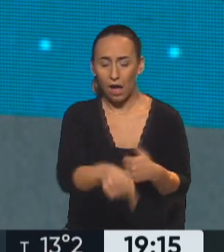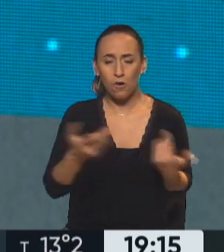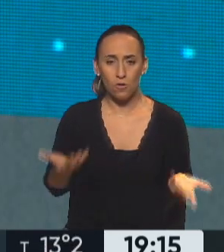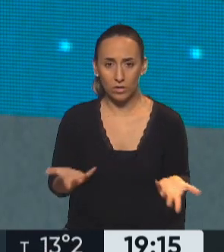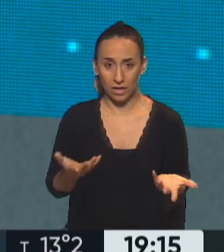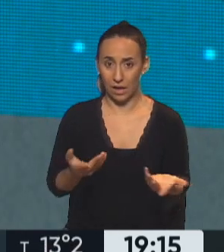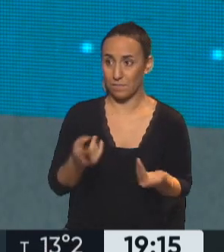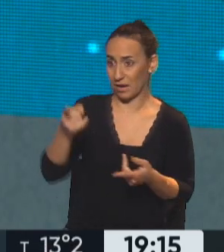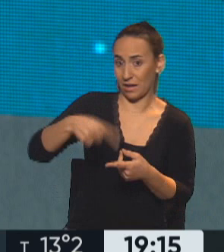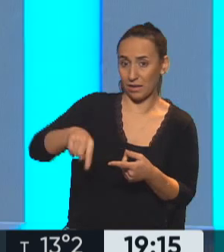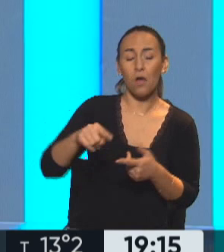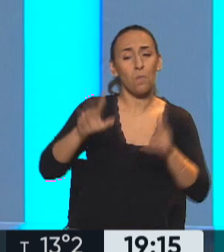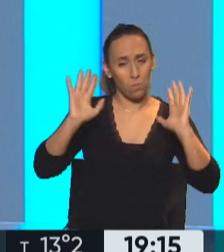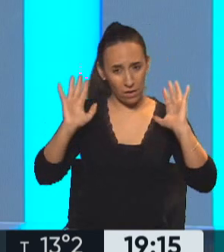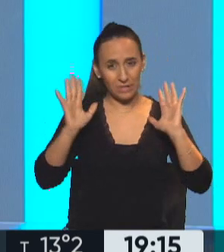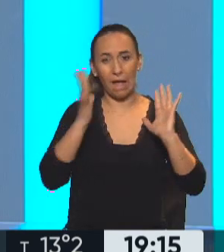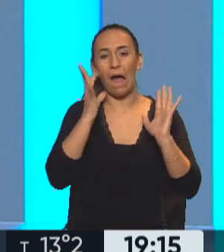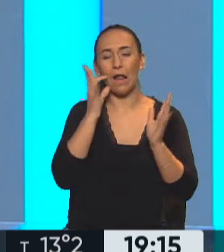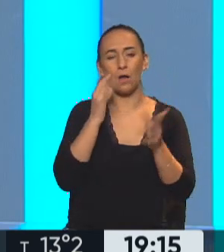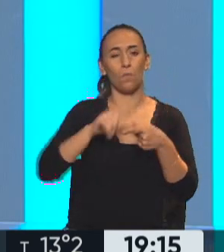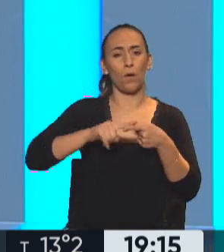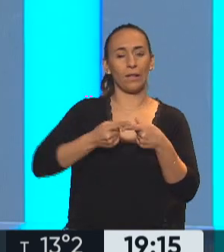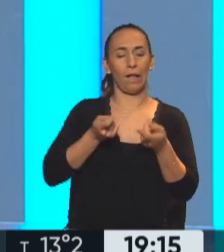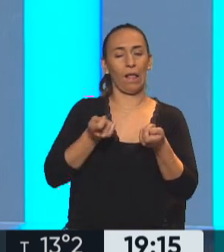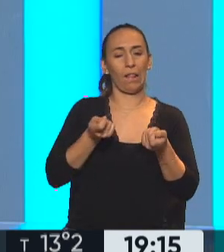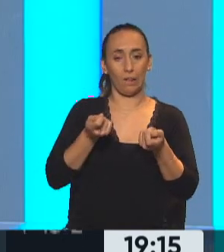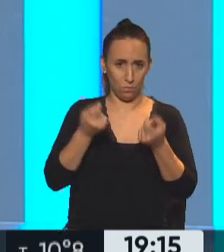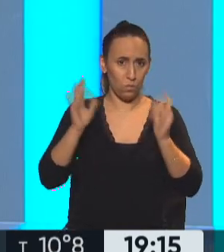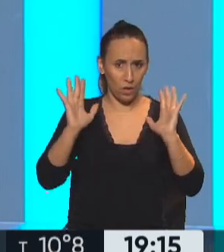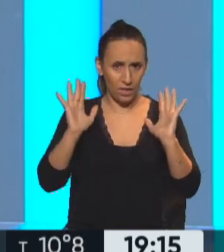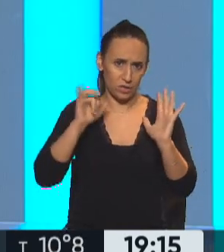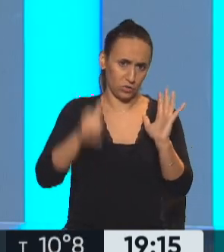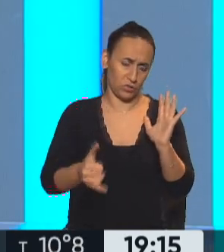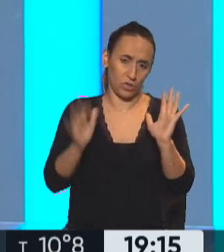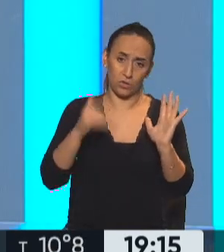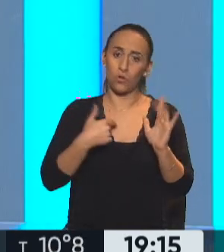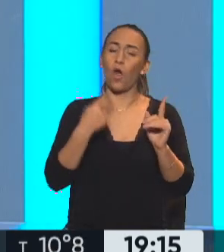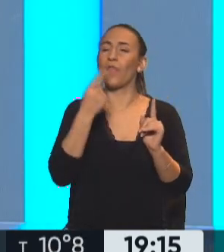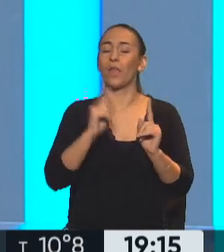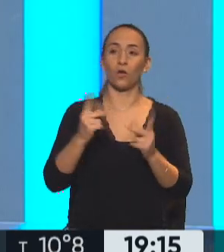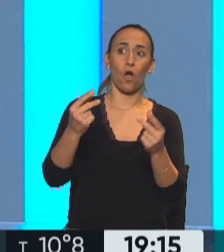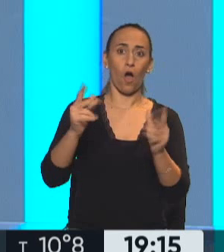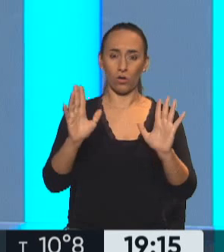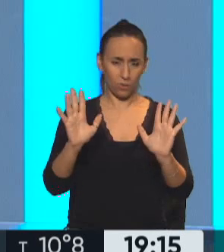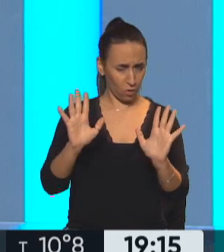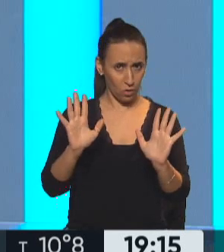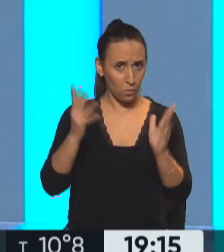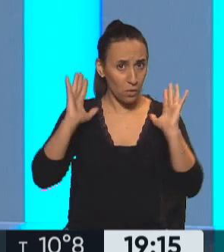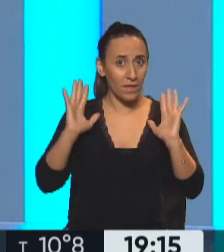pudieran hacer otra ley? Puede haber alguna especulación política, eso no no lo descuento, pero para nada. Ajá.